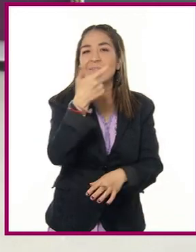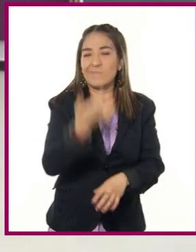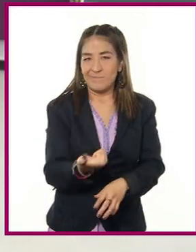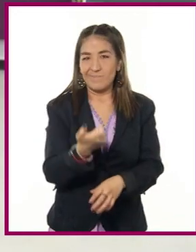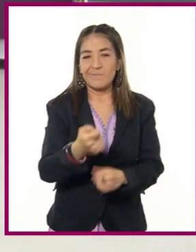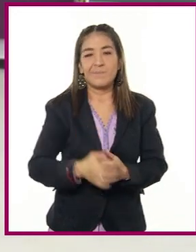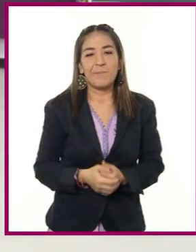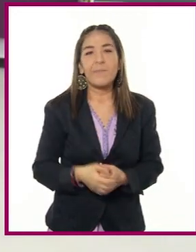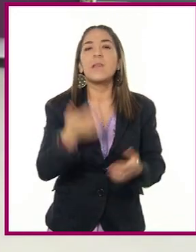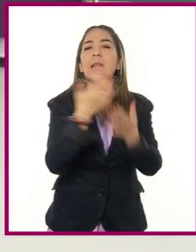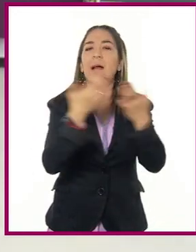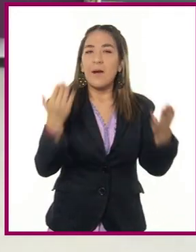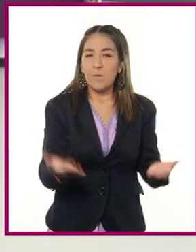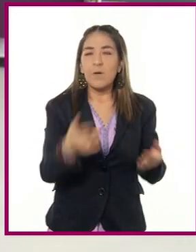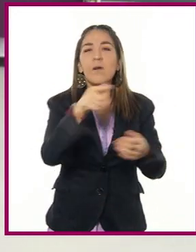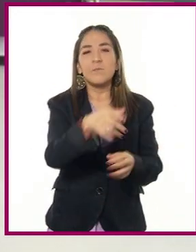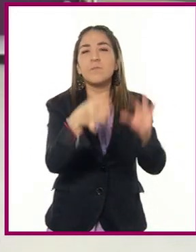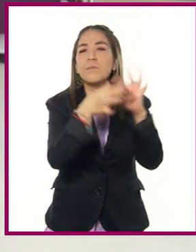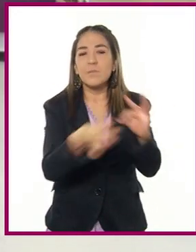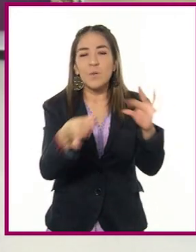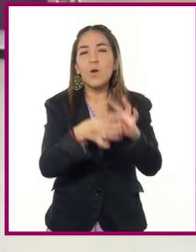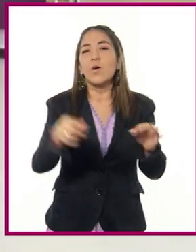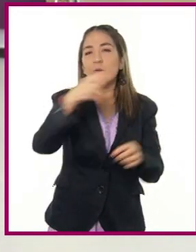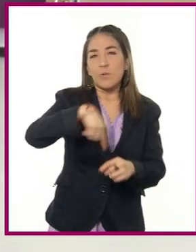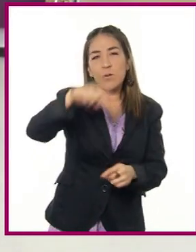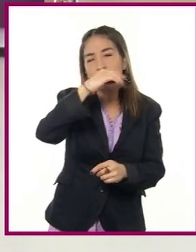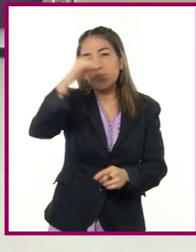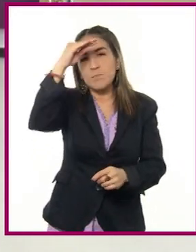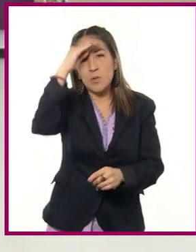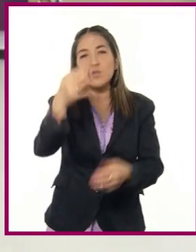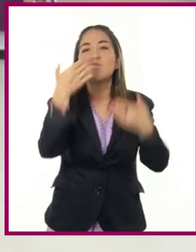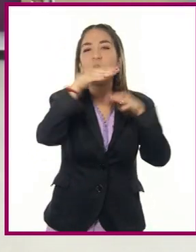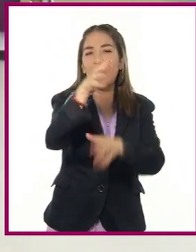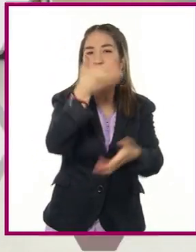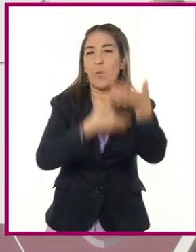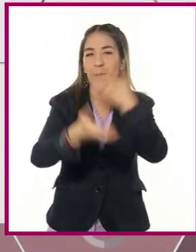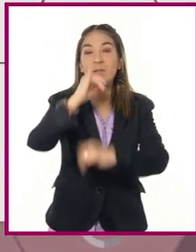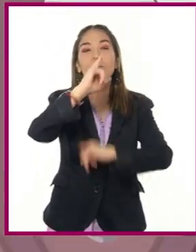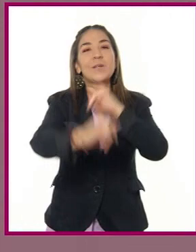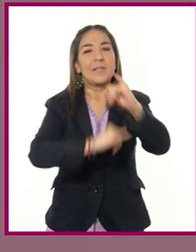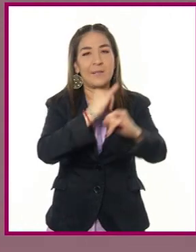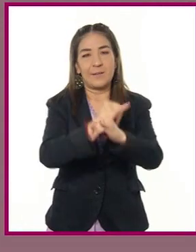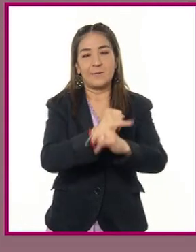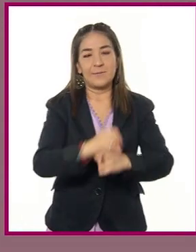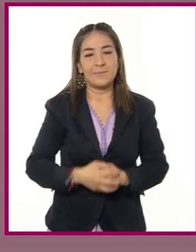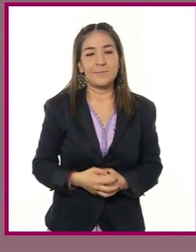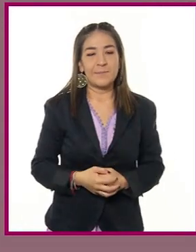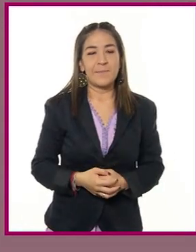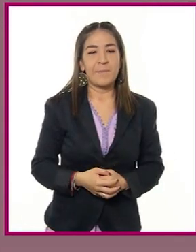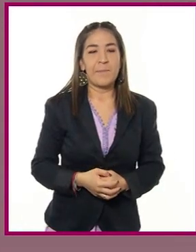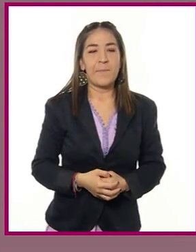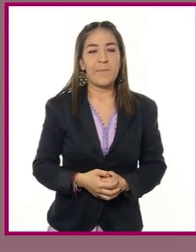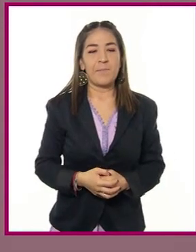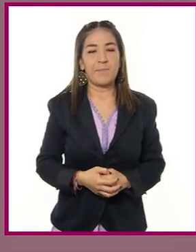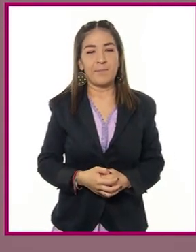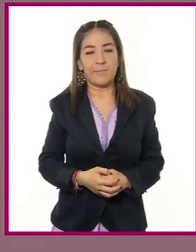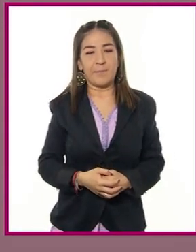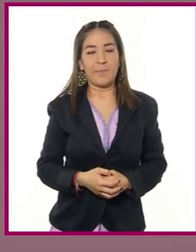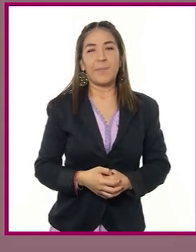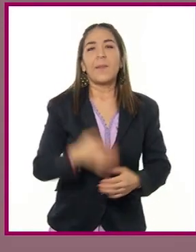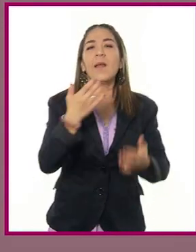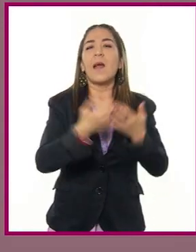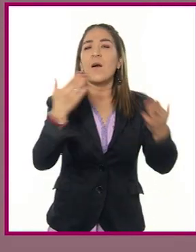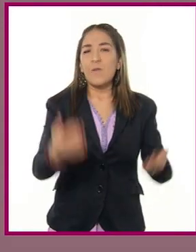Hagamos ahora, en conjunto, una reflexión sobre el comercio internacional. En la actualidad, el control